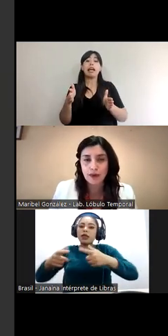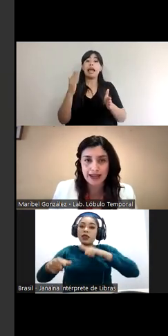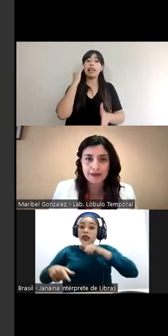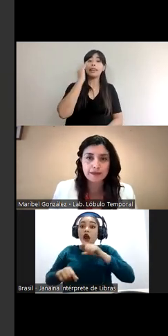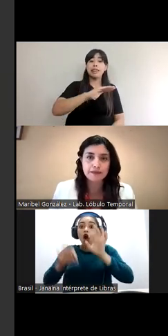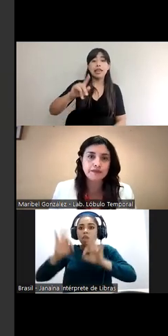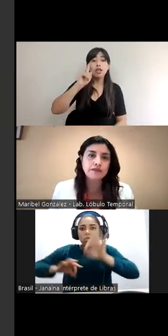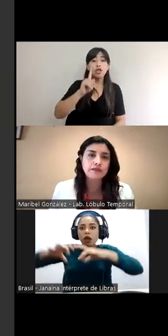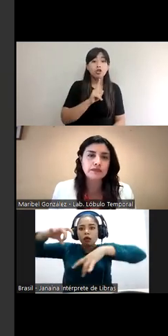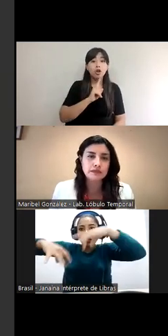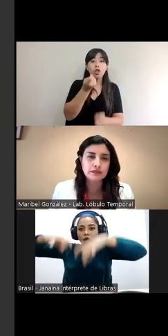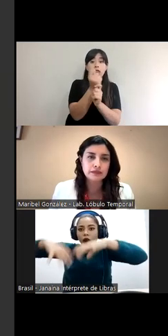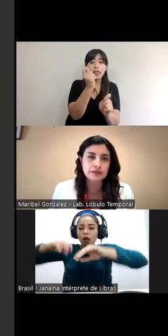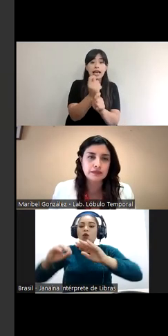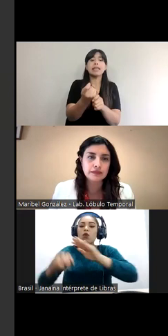las escuelas.